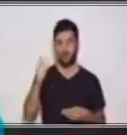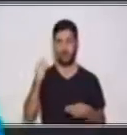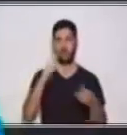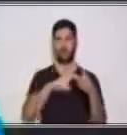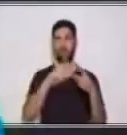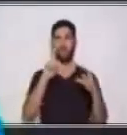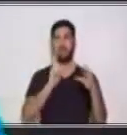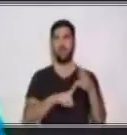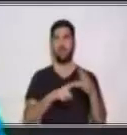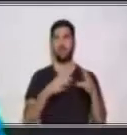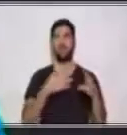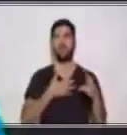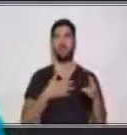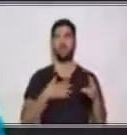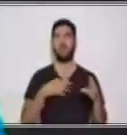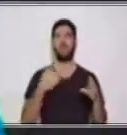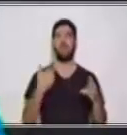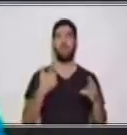beta